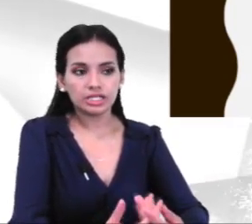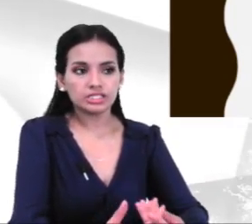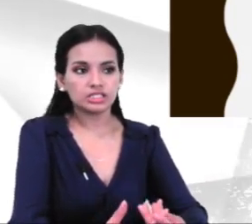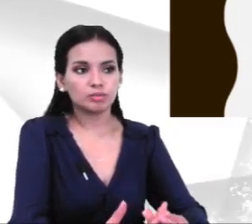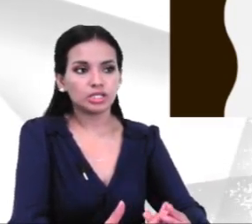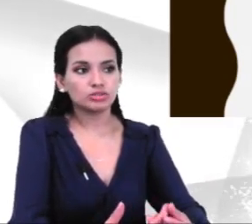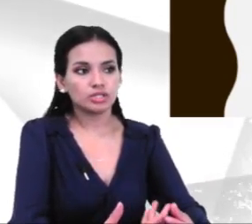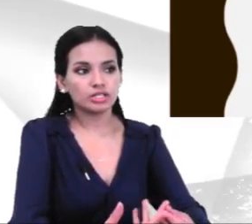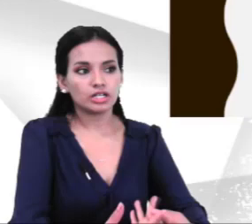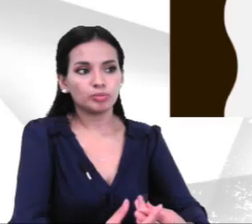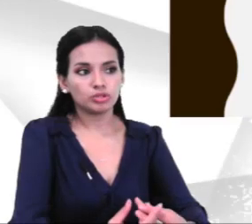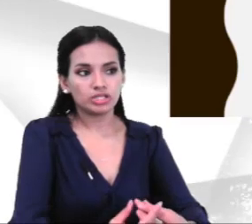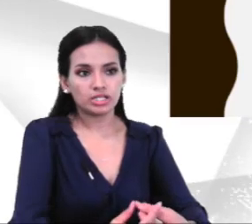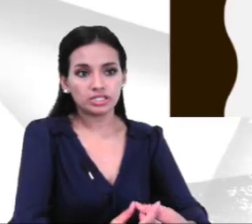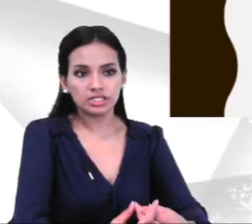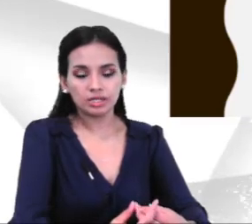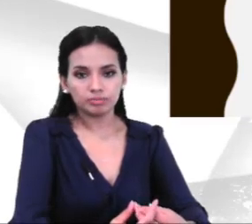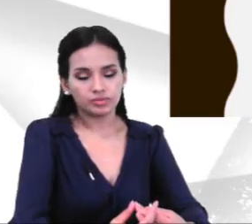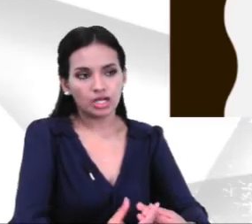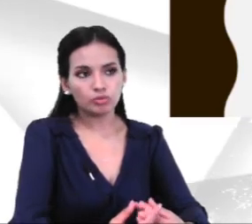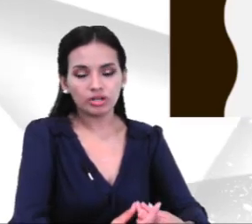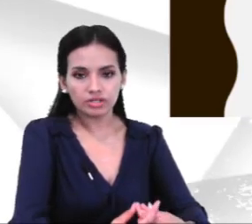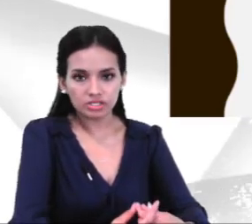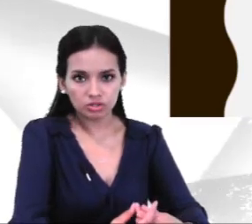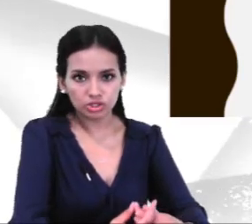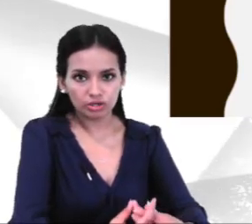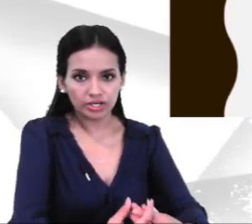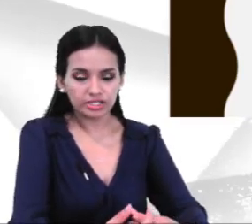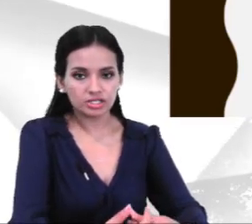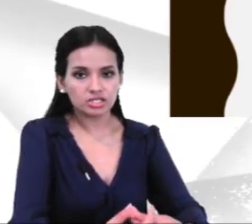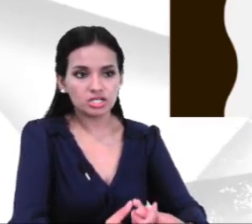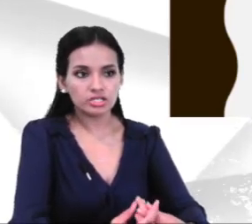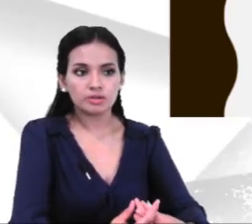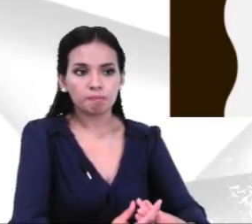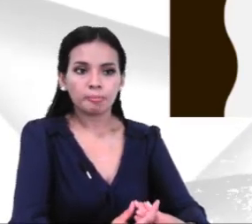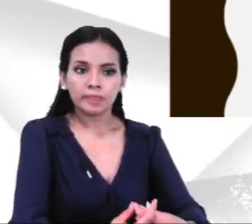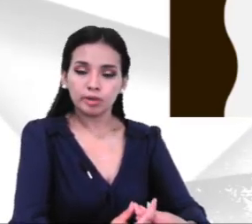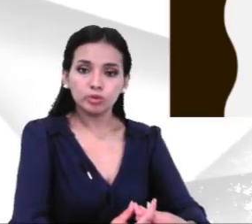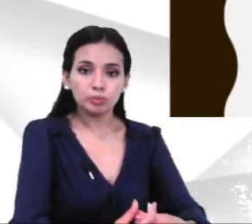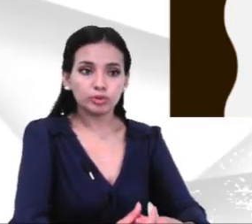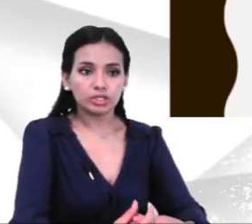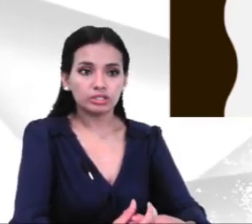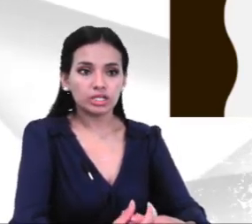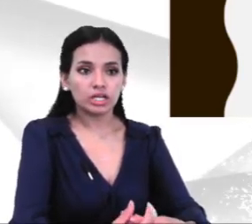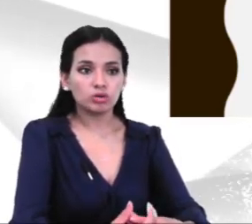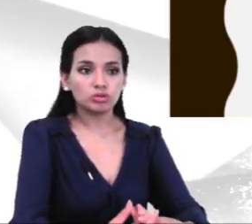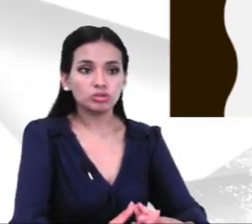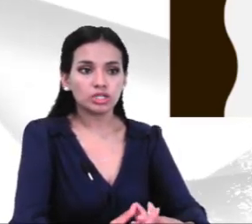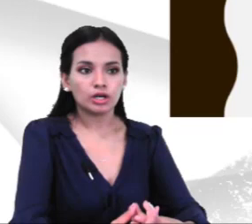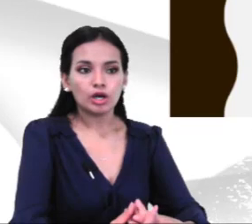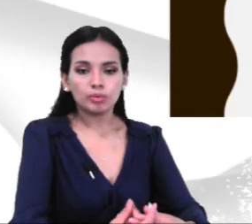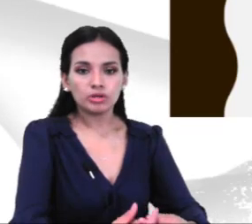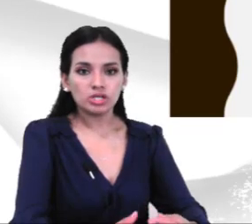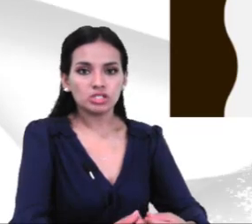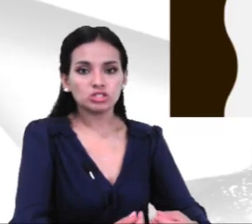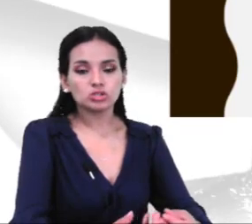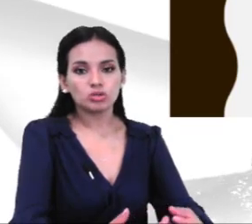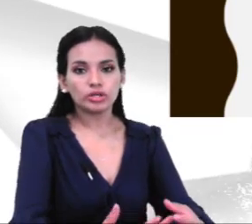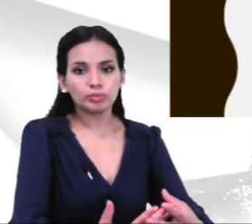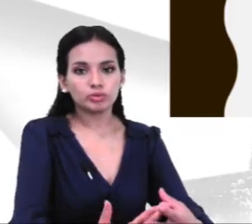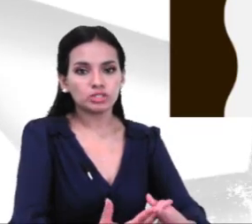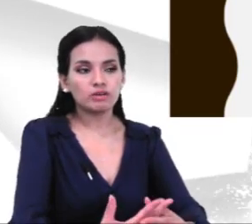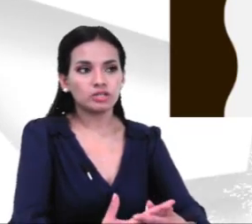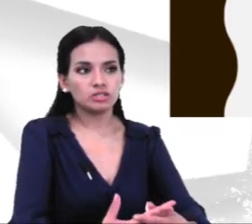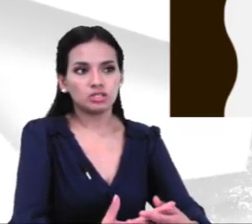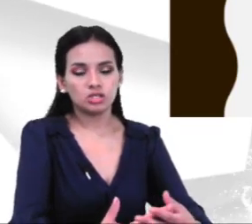pertenecen al sistema nacional de áreas protegidas sinap alguna vez han escuchado hablar de estas siglas es muy importante que las conozcan porque estos